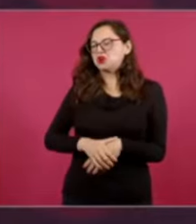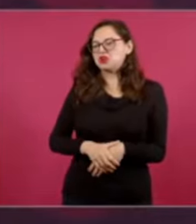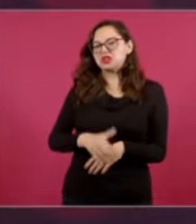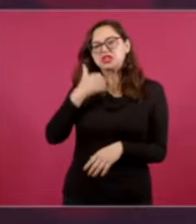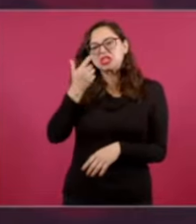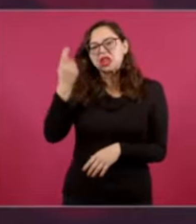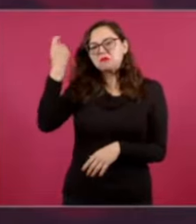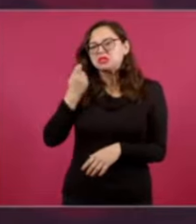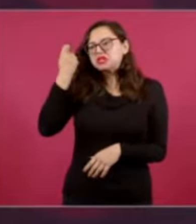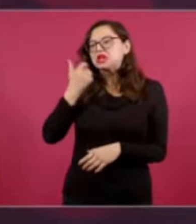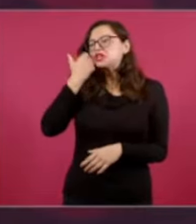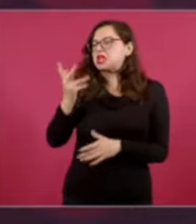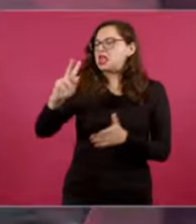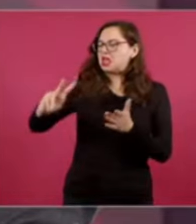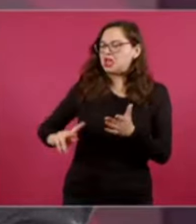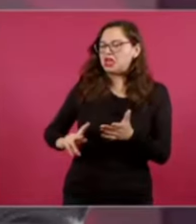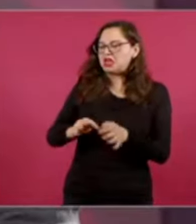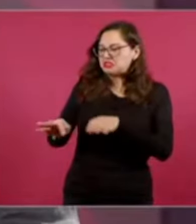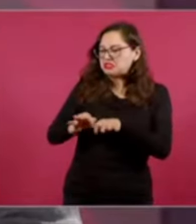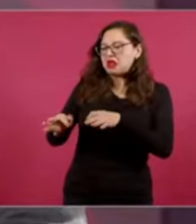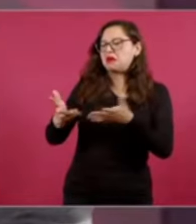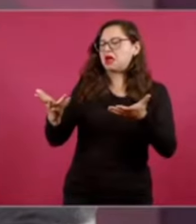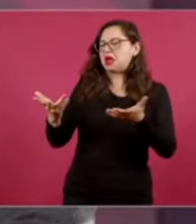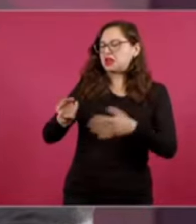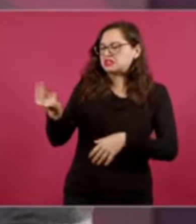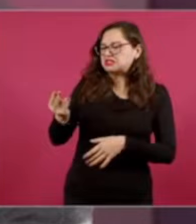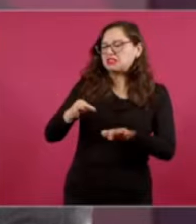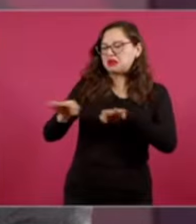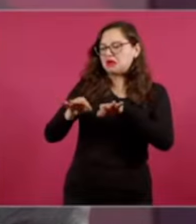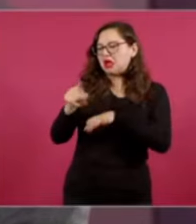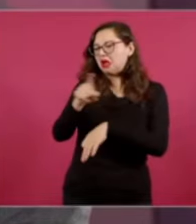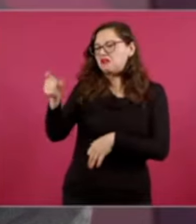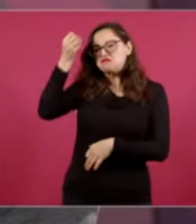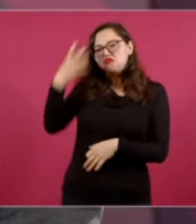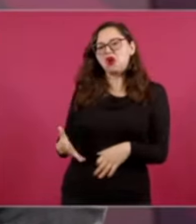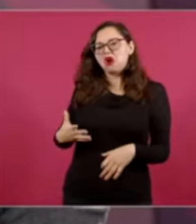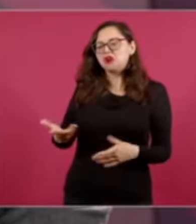Hay que ponerlos a trabajar, son flojos.